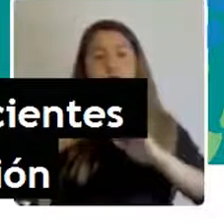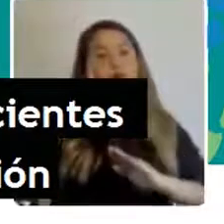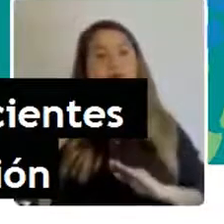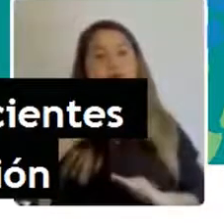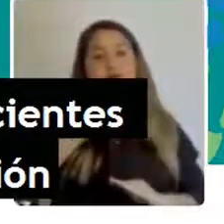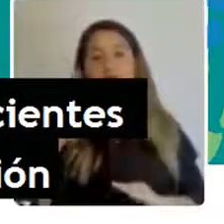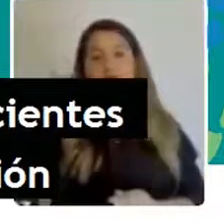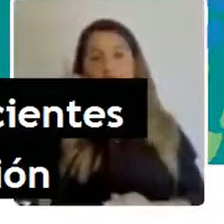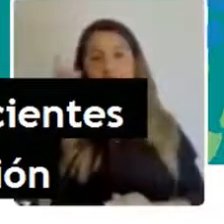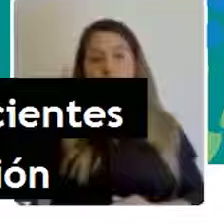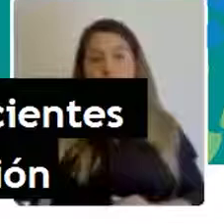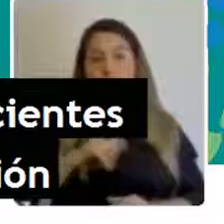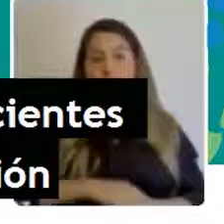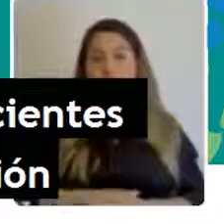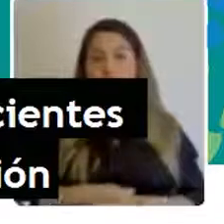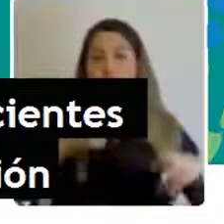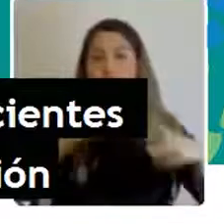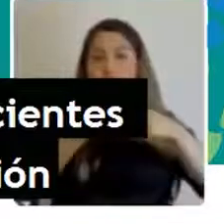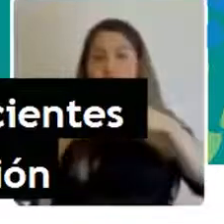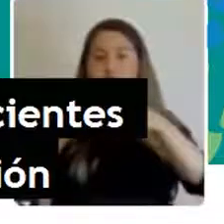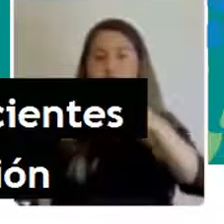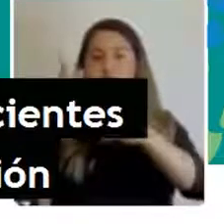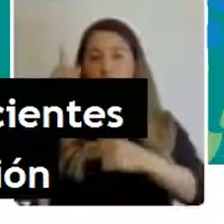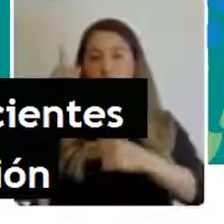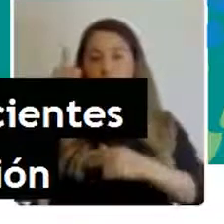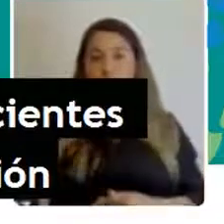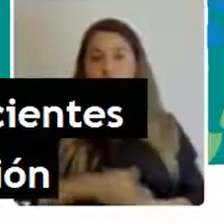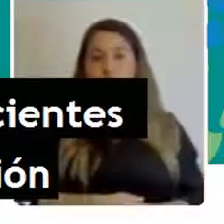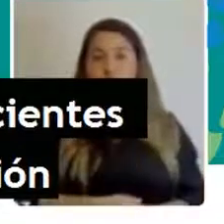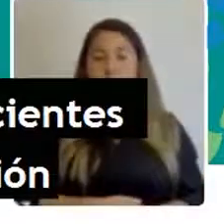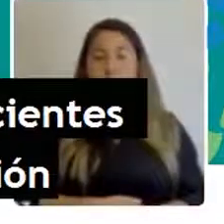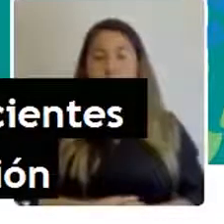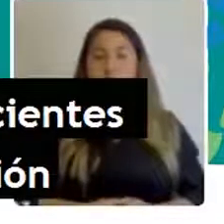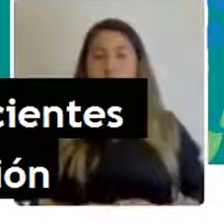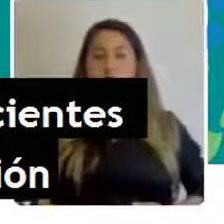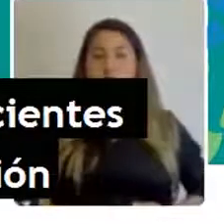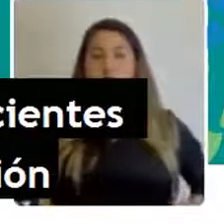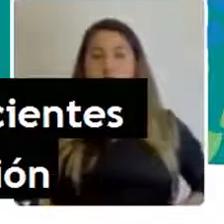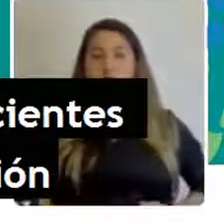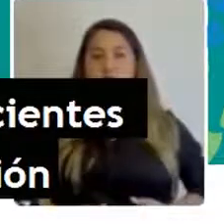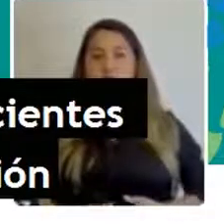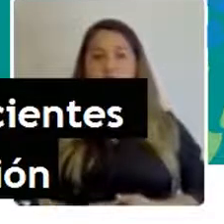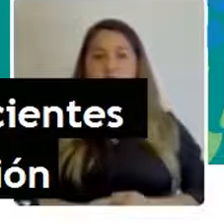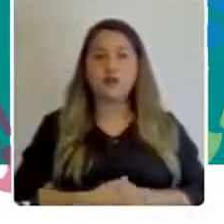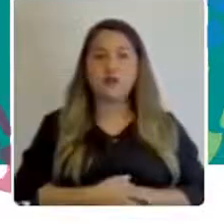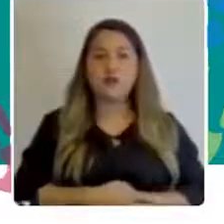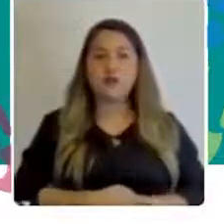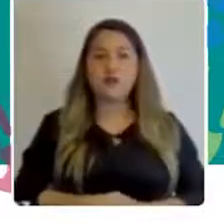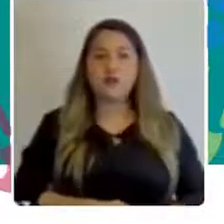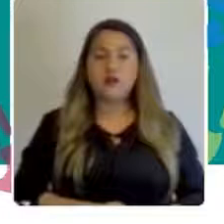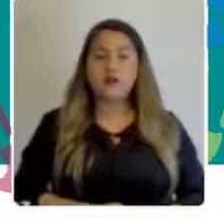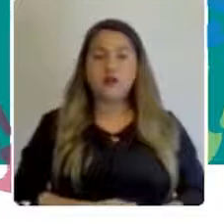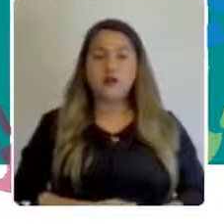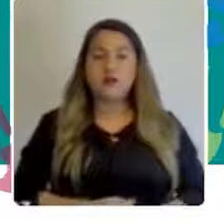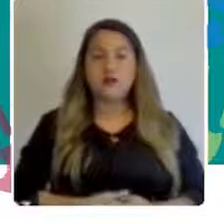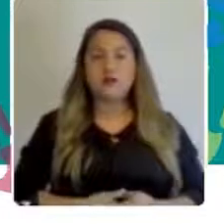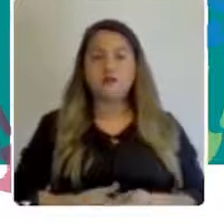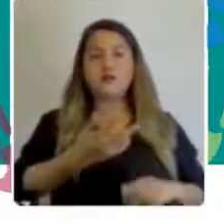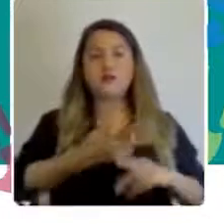juntas asesoras de los pacientes, también médicas. Le pedimos que apoyen la investigación y los programas